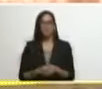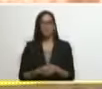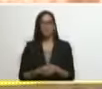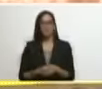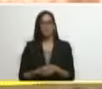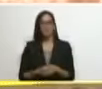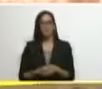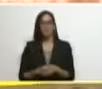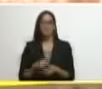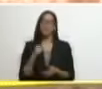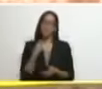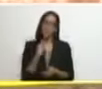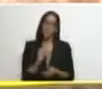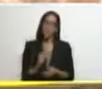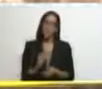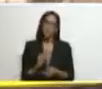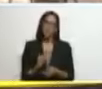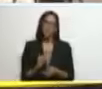Dijimos,